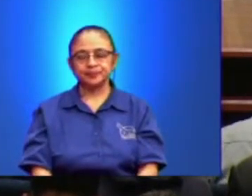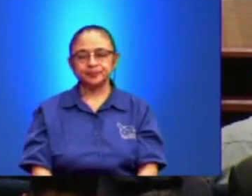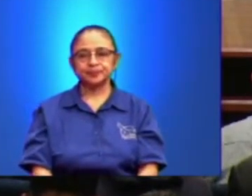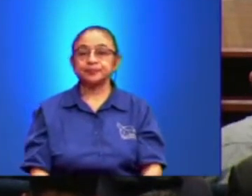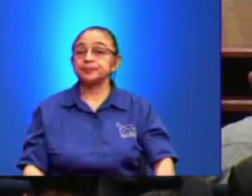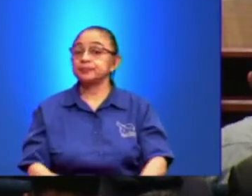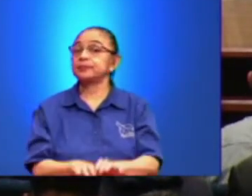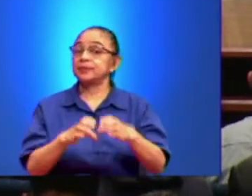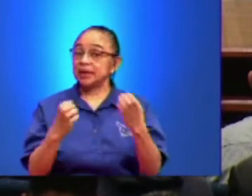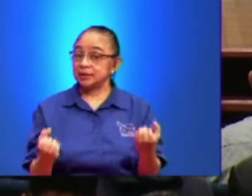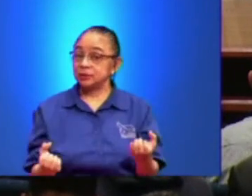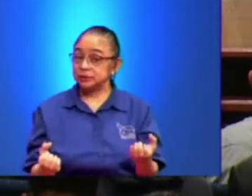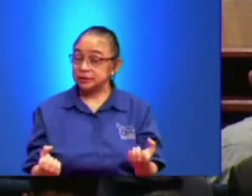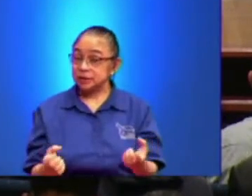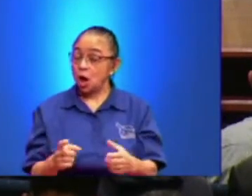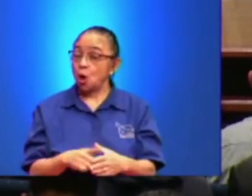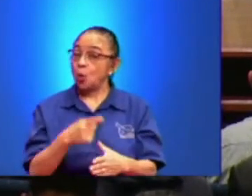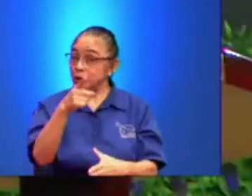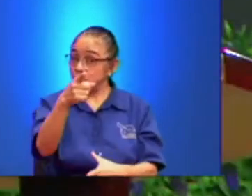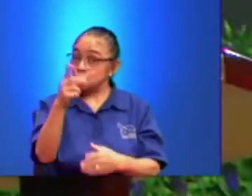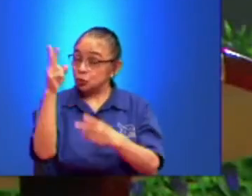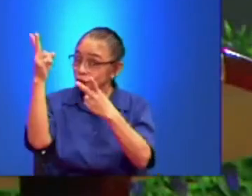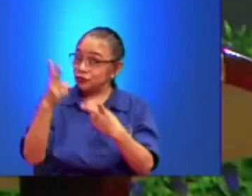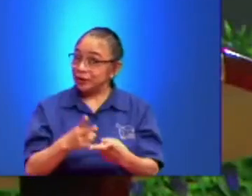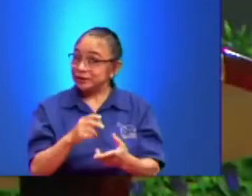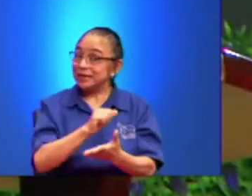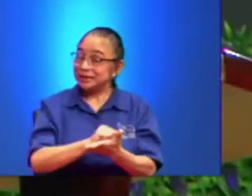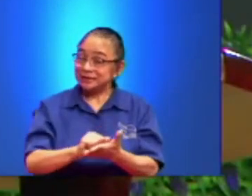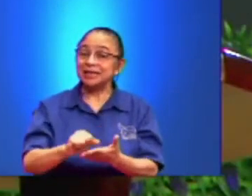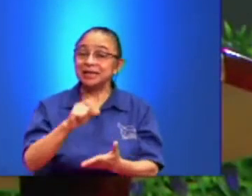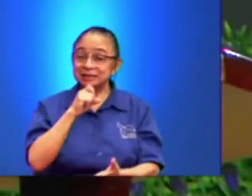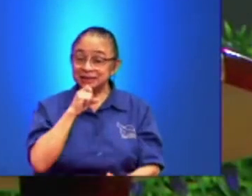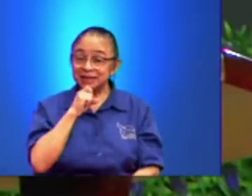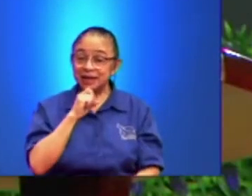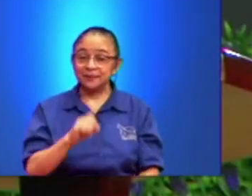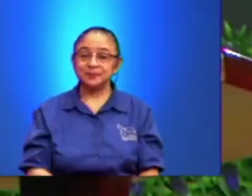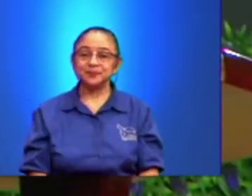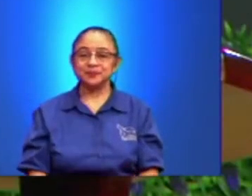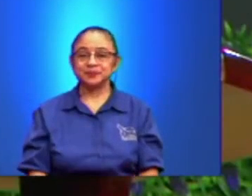entonces cuando tú vienes a la santa cena